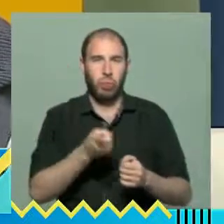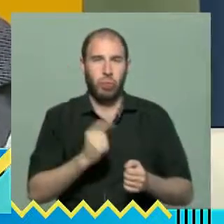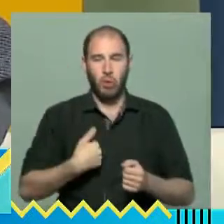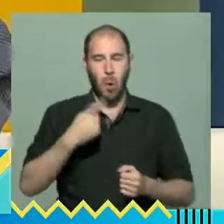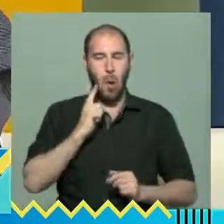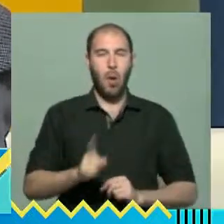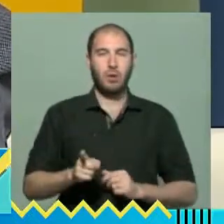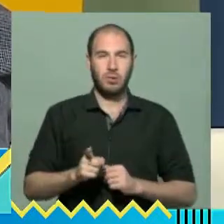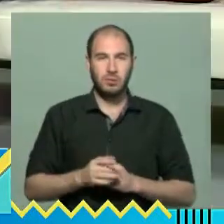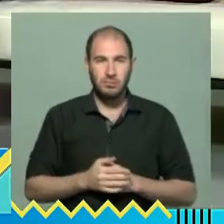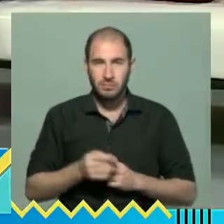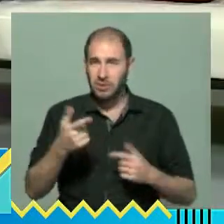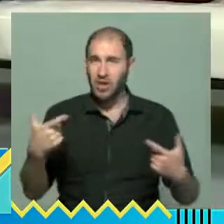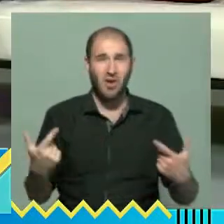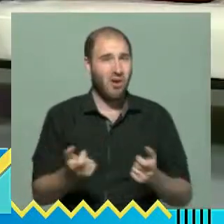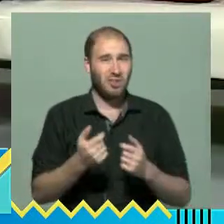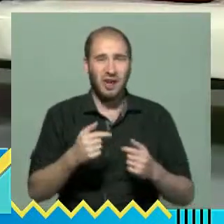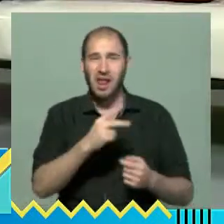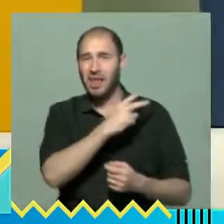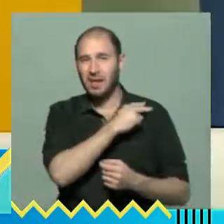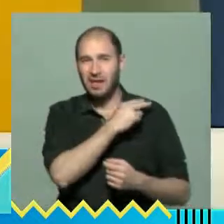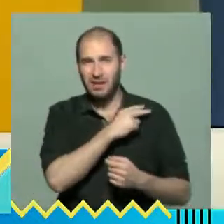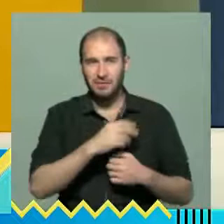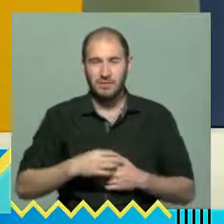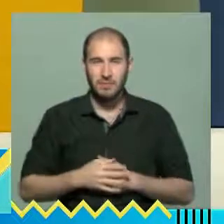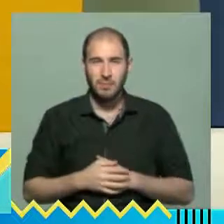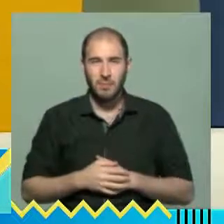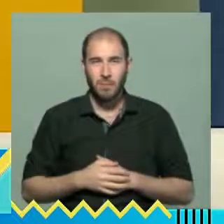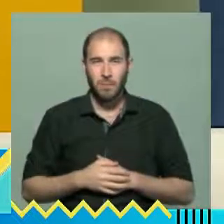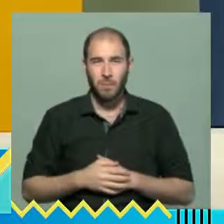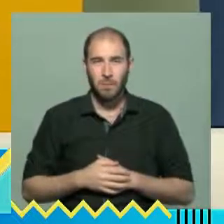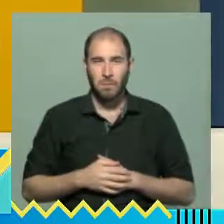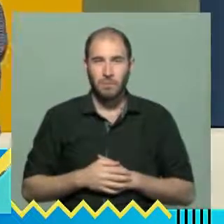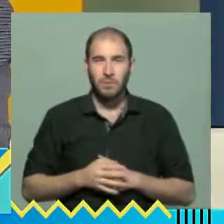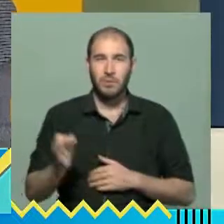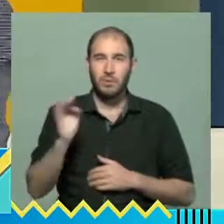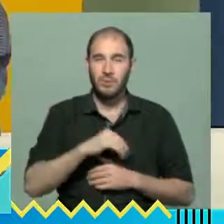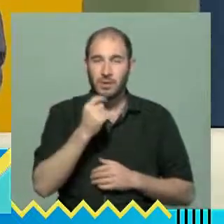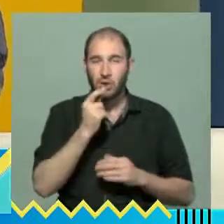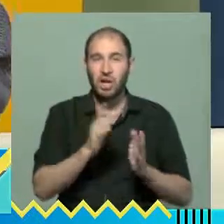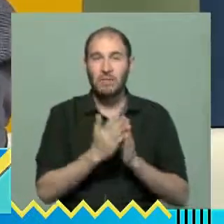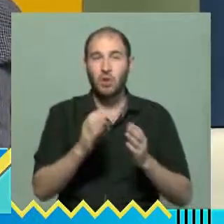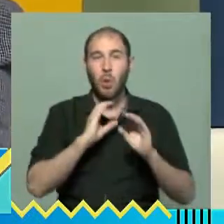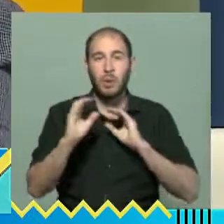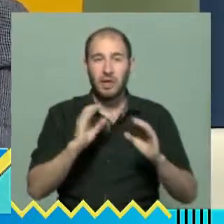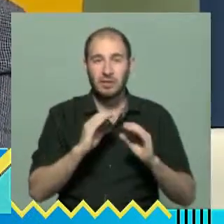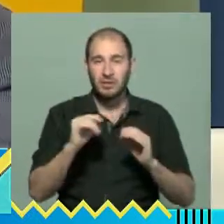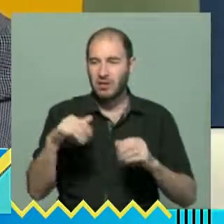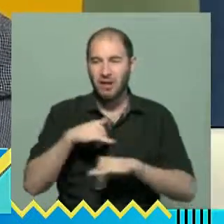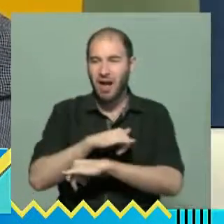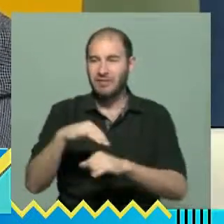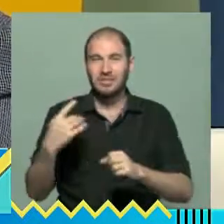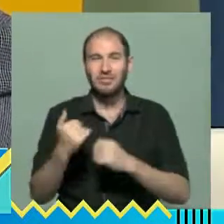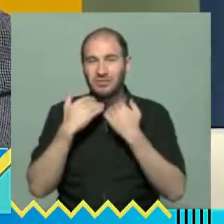yo. O sea, es la antípoda del liderazgo en ejercicio, ¿verdad? O escriben libros de comunicación y no se saben